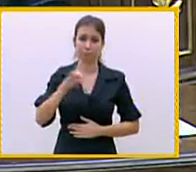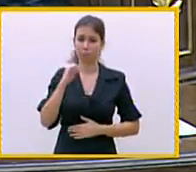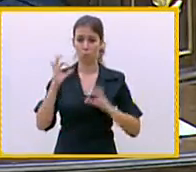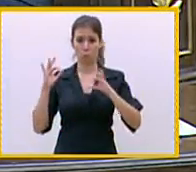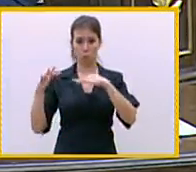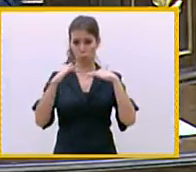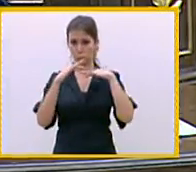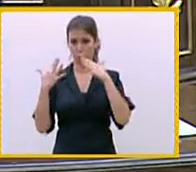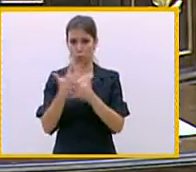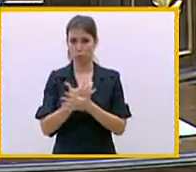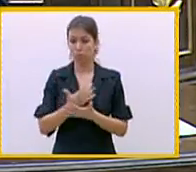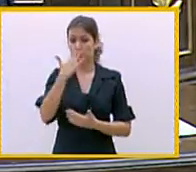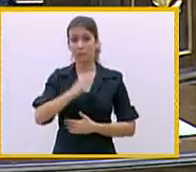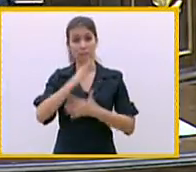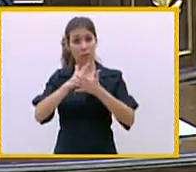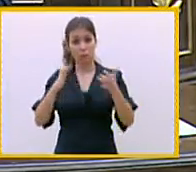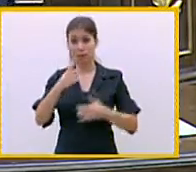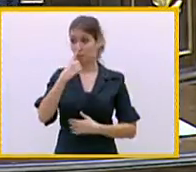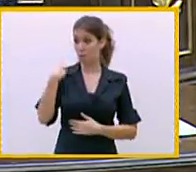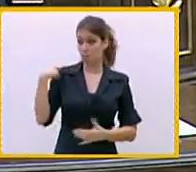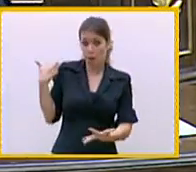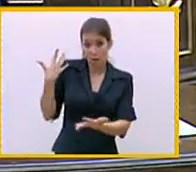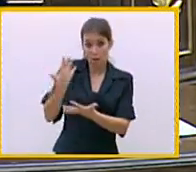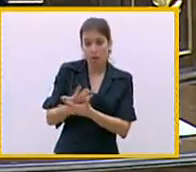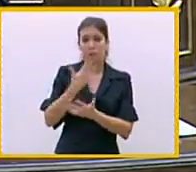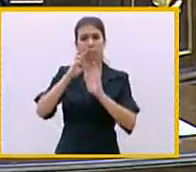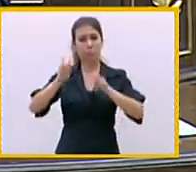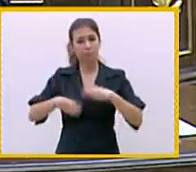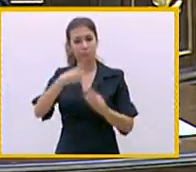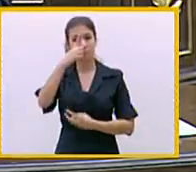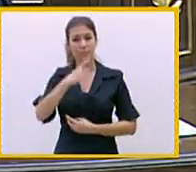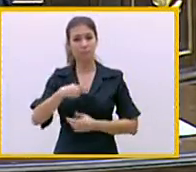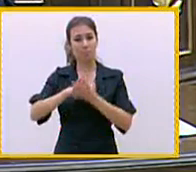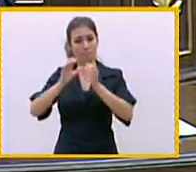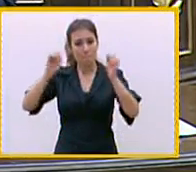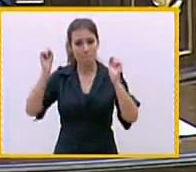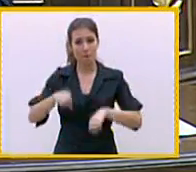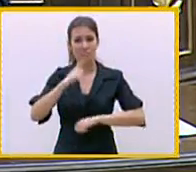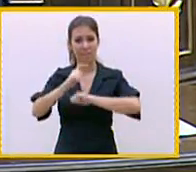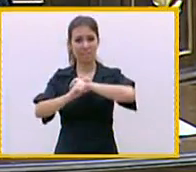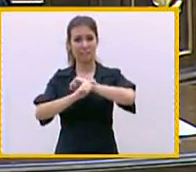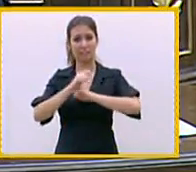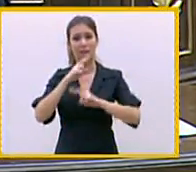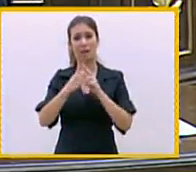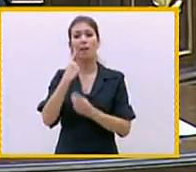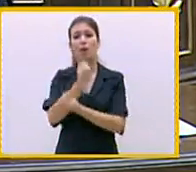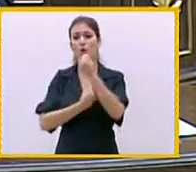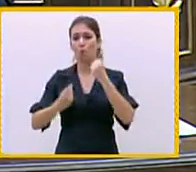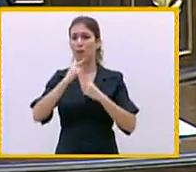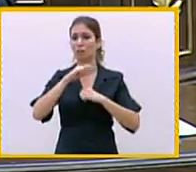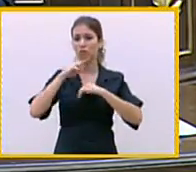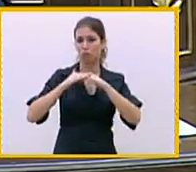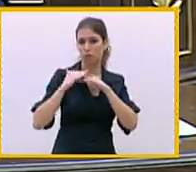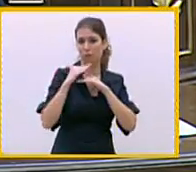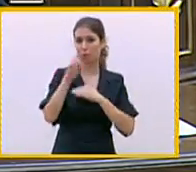año el Gobierno ha seguido el proceso de reformas que puso en marcha con la aprobación de la Estrategia de Economía Sostenible a finales de